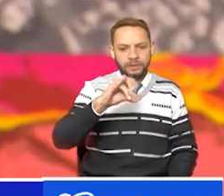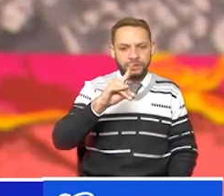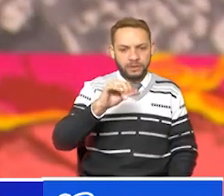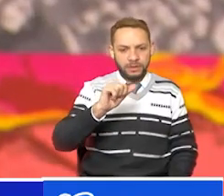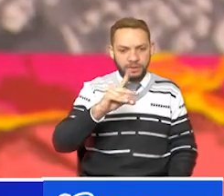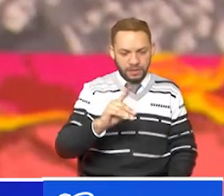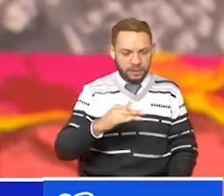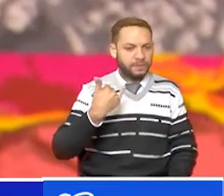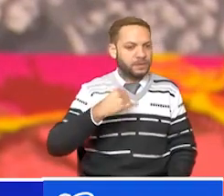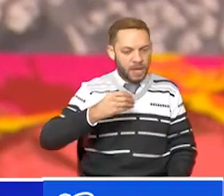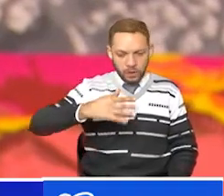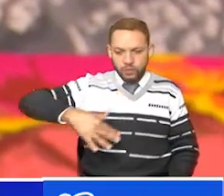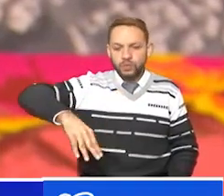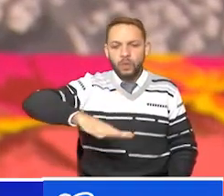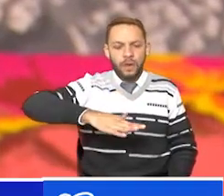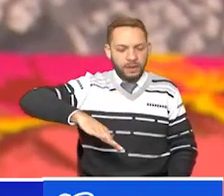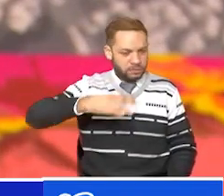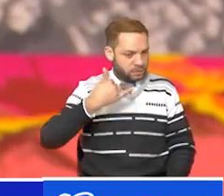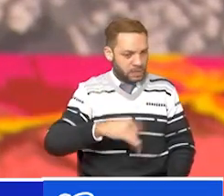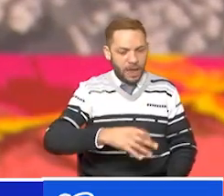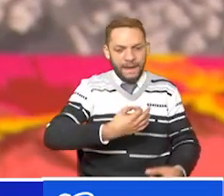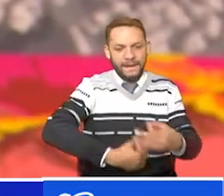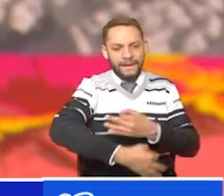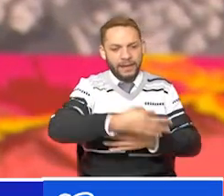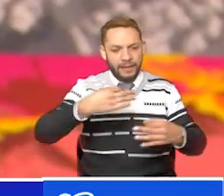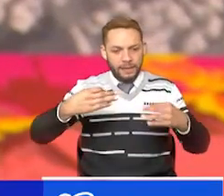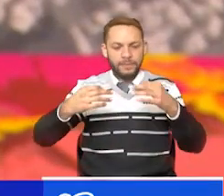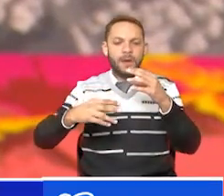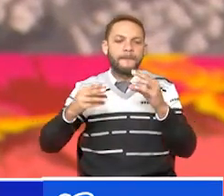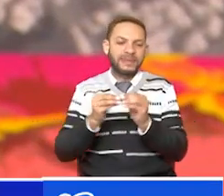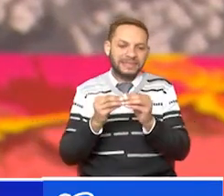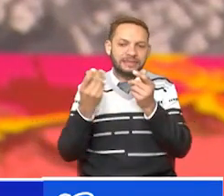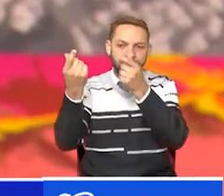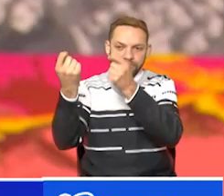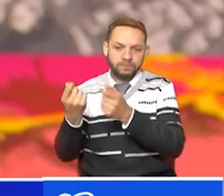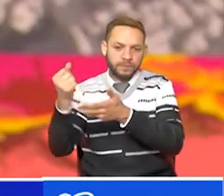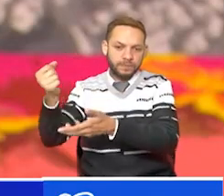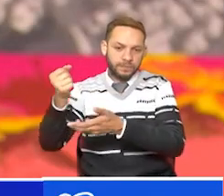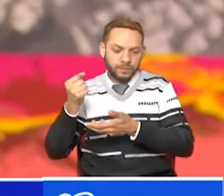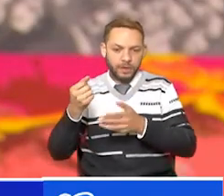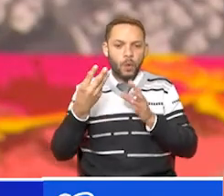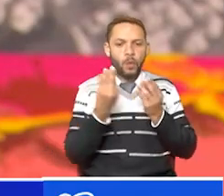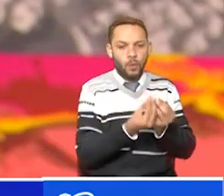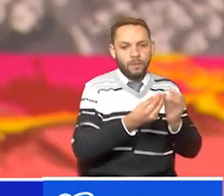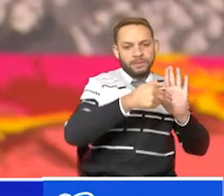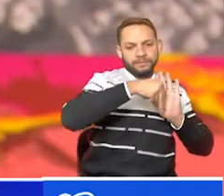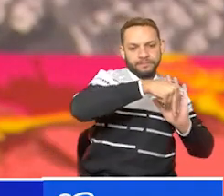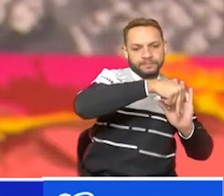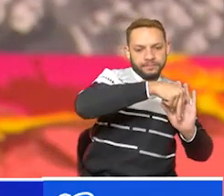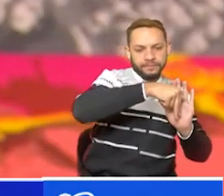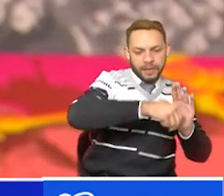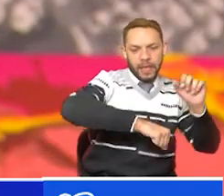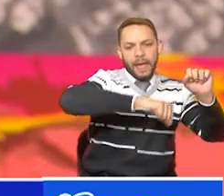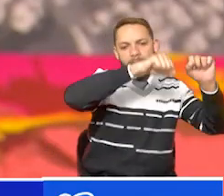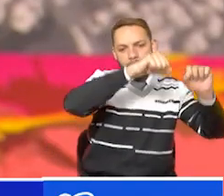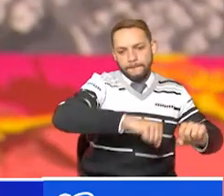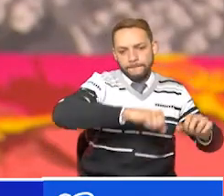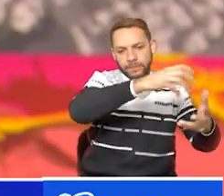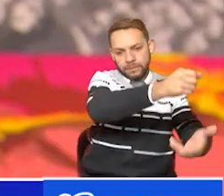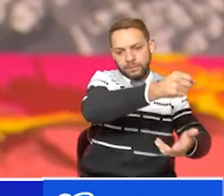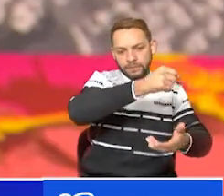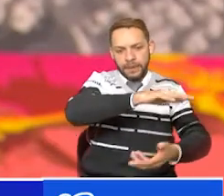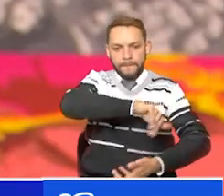el predio el resto de los recursos para la construcción de las viviendas y demás son de unidad nacional de gestión del riesgo y probablemente en convenio con el